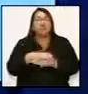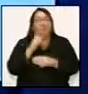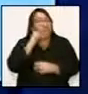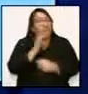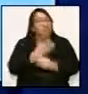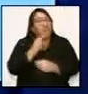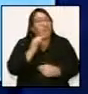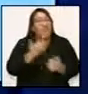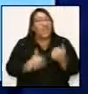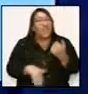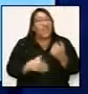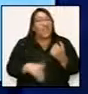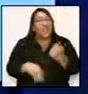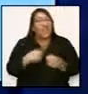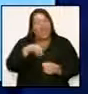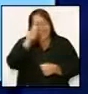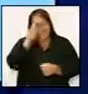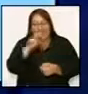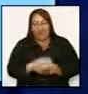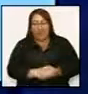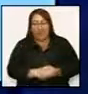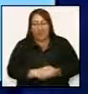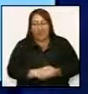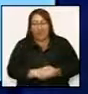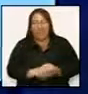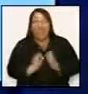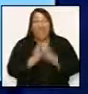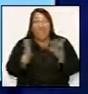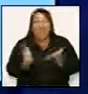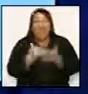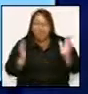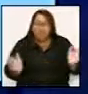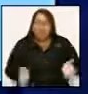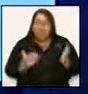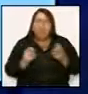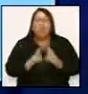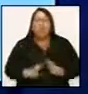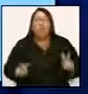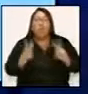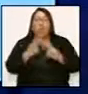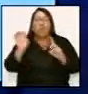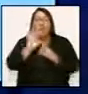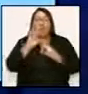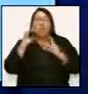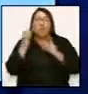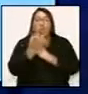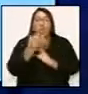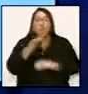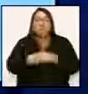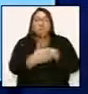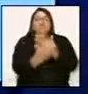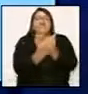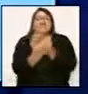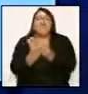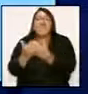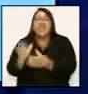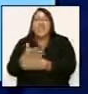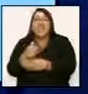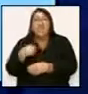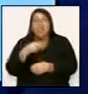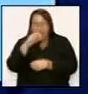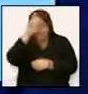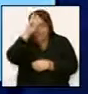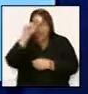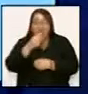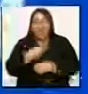Perú y Poemas Modernos. La obra impulsa los valores culturales y el acercamiento entre nuestro país